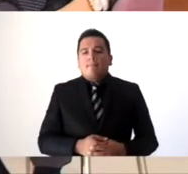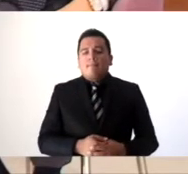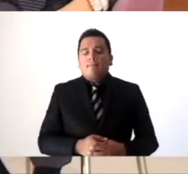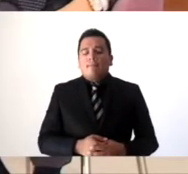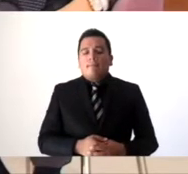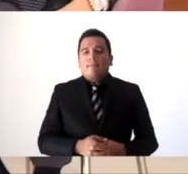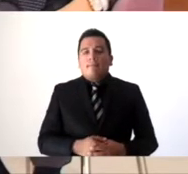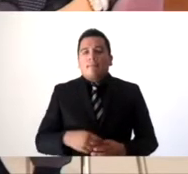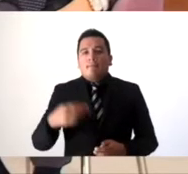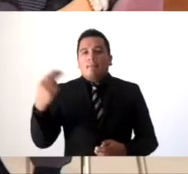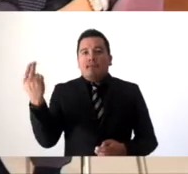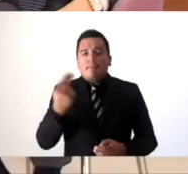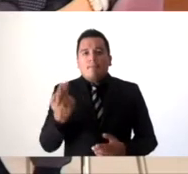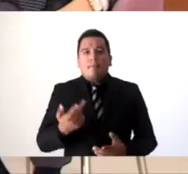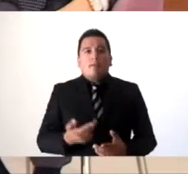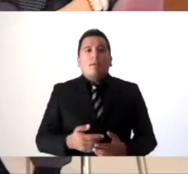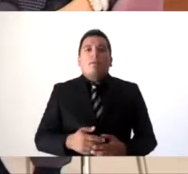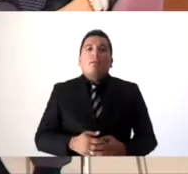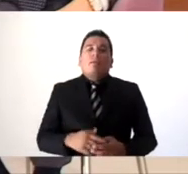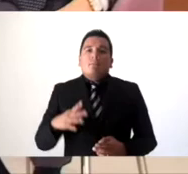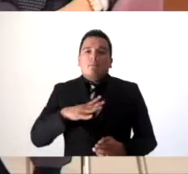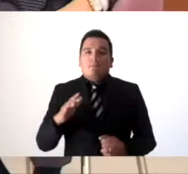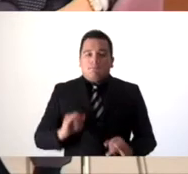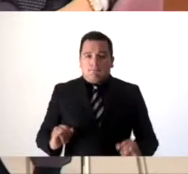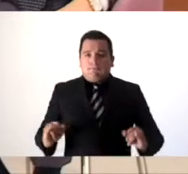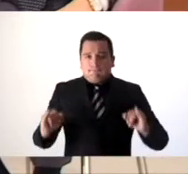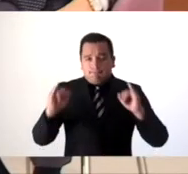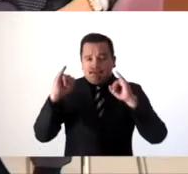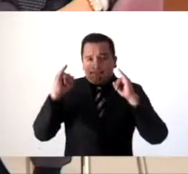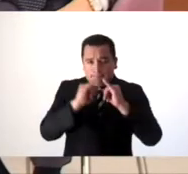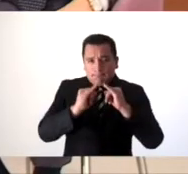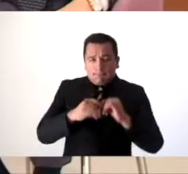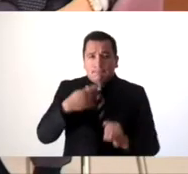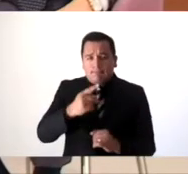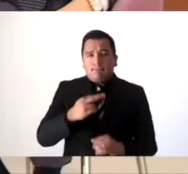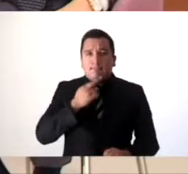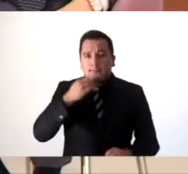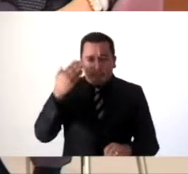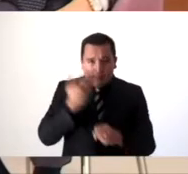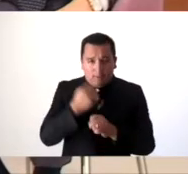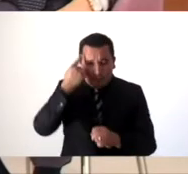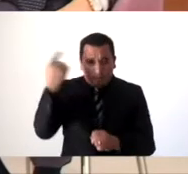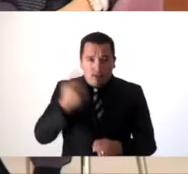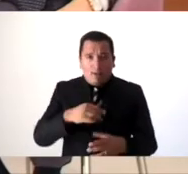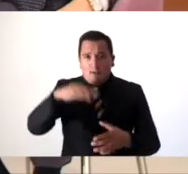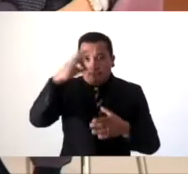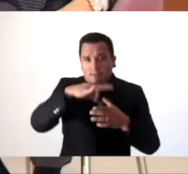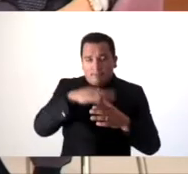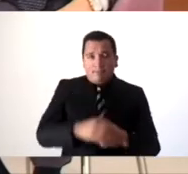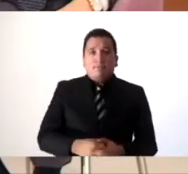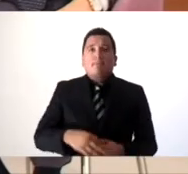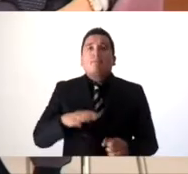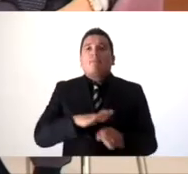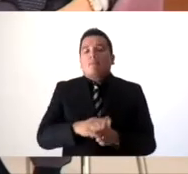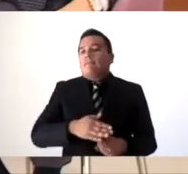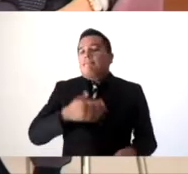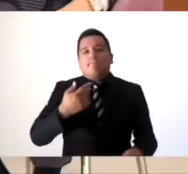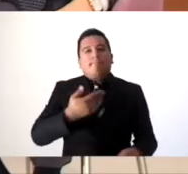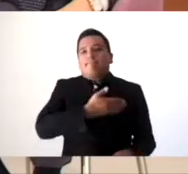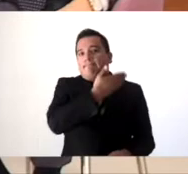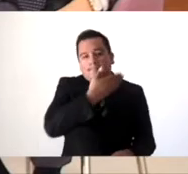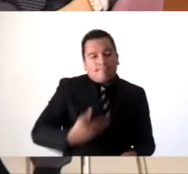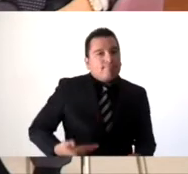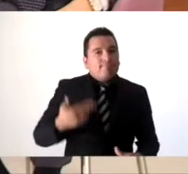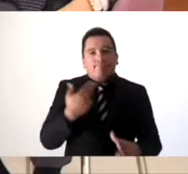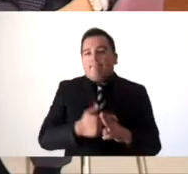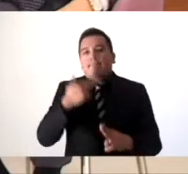se pensó que se construyera una institución nacional encargada de organizar todas las elecciones, desde la del